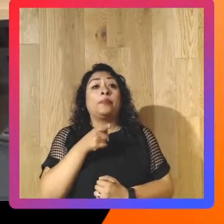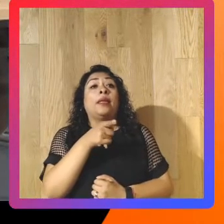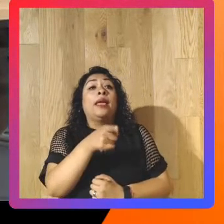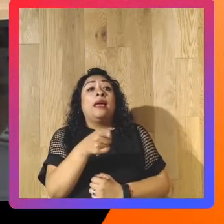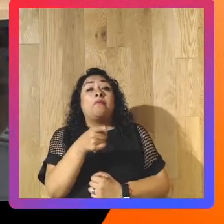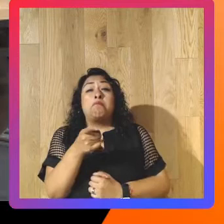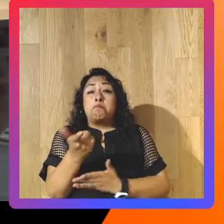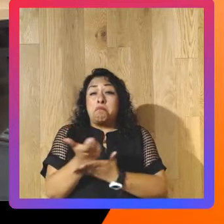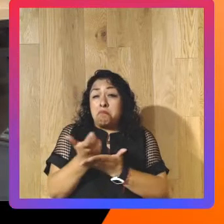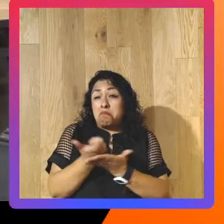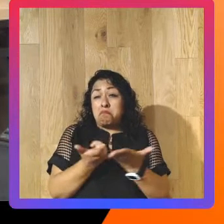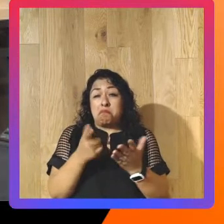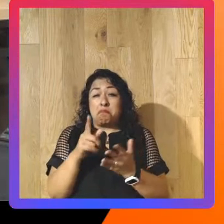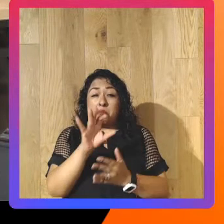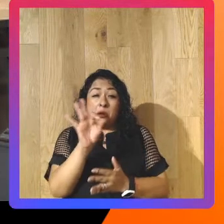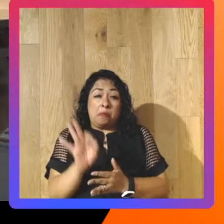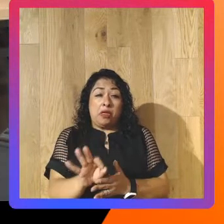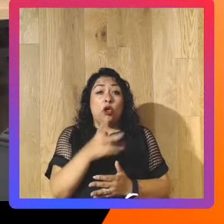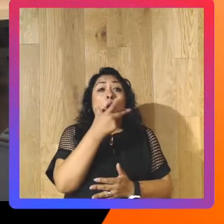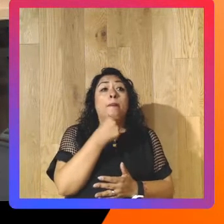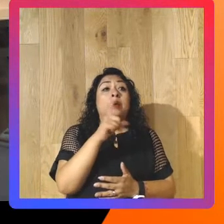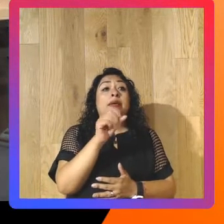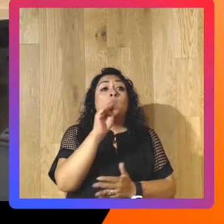ingreso promedio trimestral de los hombres fue de